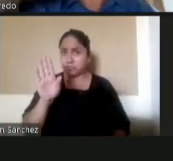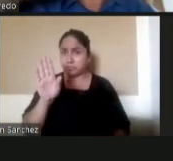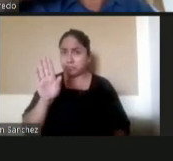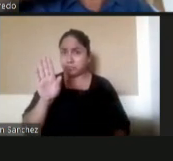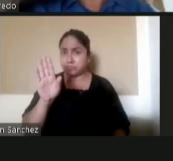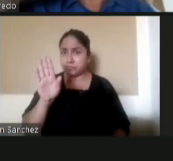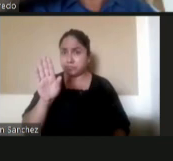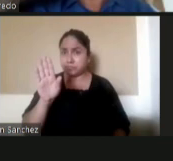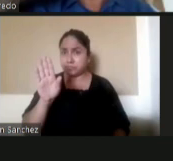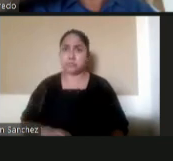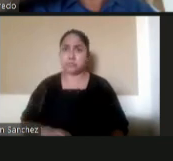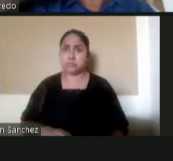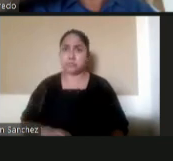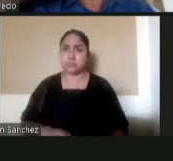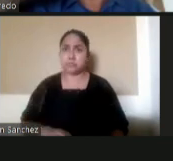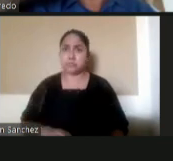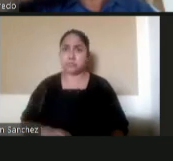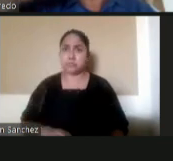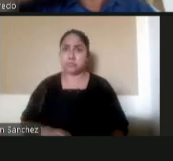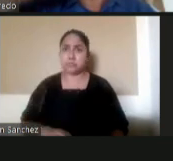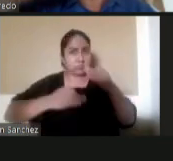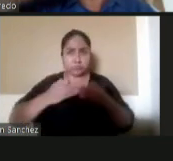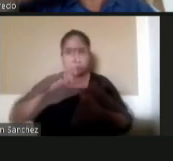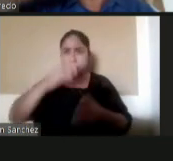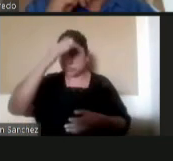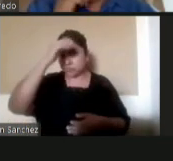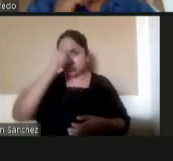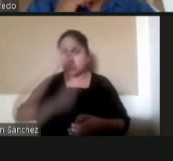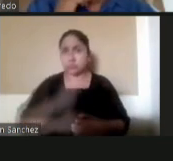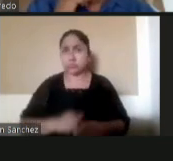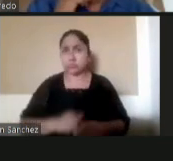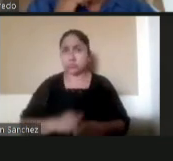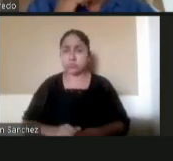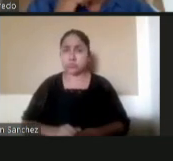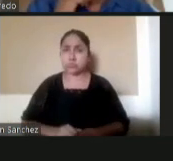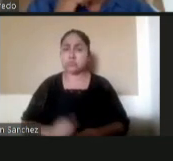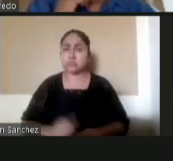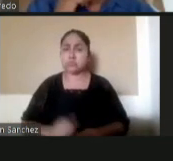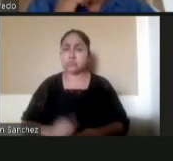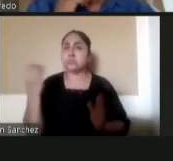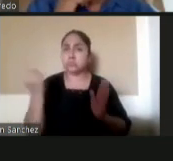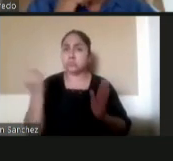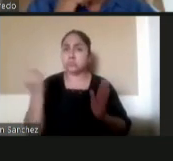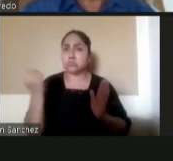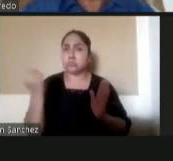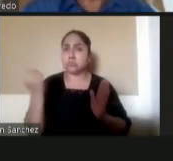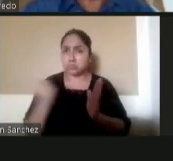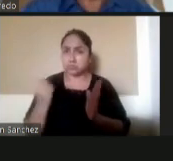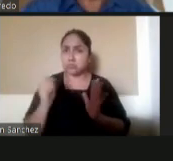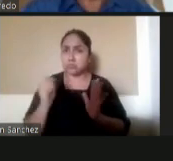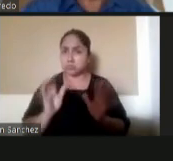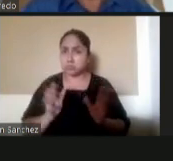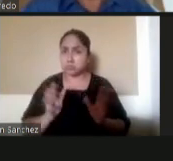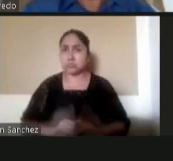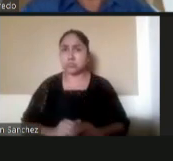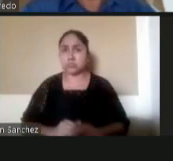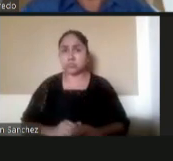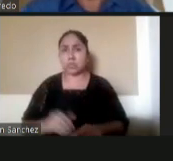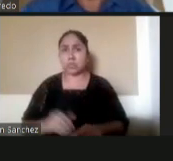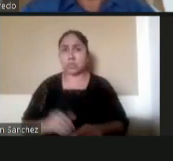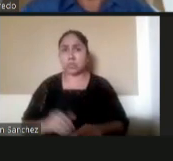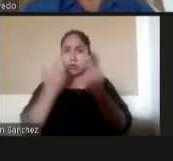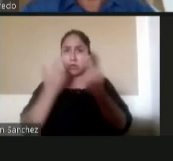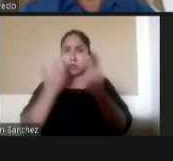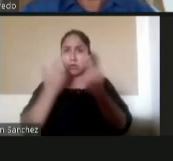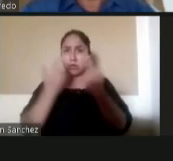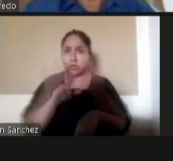También tenemos unanimidad de votos a favor de la propuesta. Queda aprobada también el contenido del acta de la sesión 73